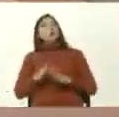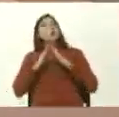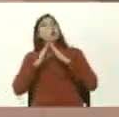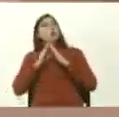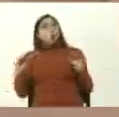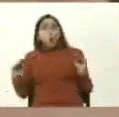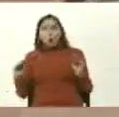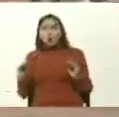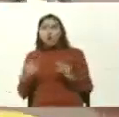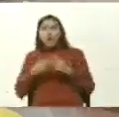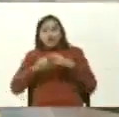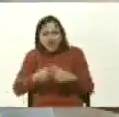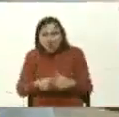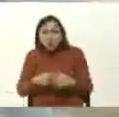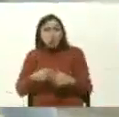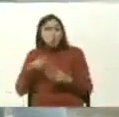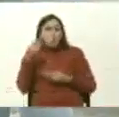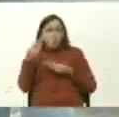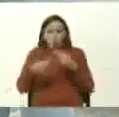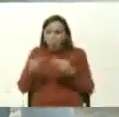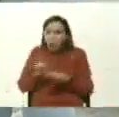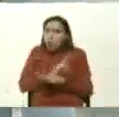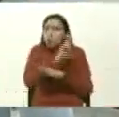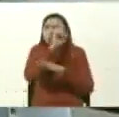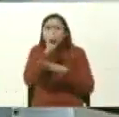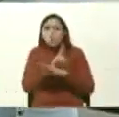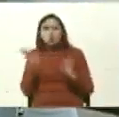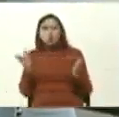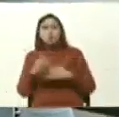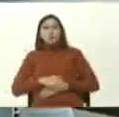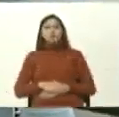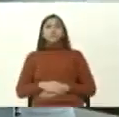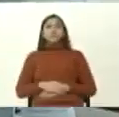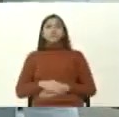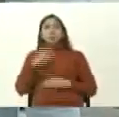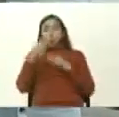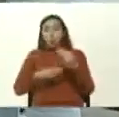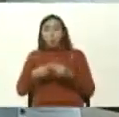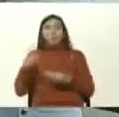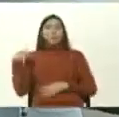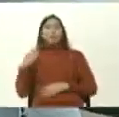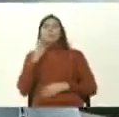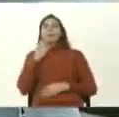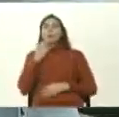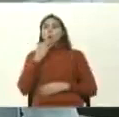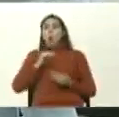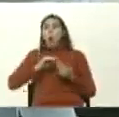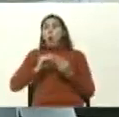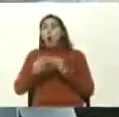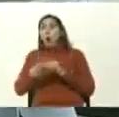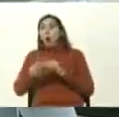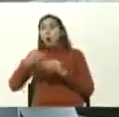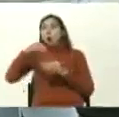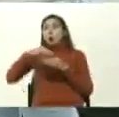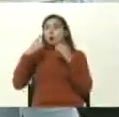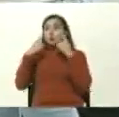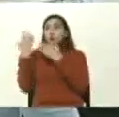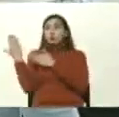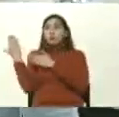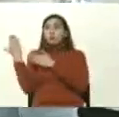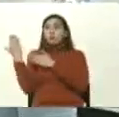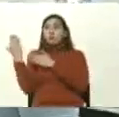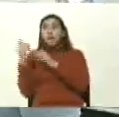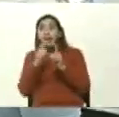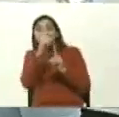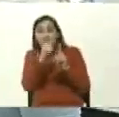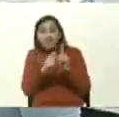Todos probamos este instrumento, que lo que hace es, él tiene alcohol por dentro y por efecto de la